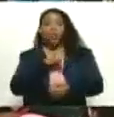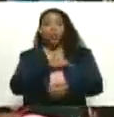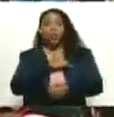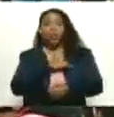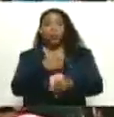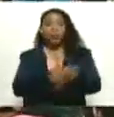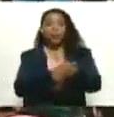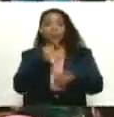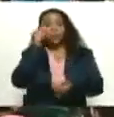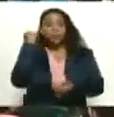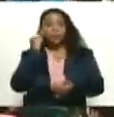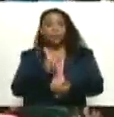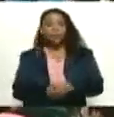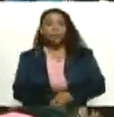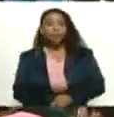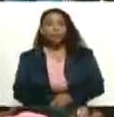hermanas.